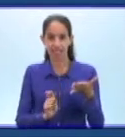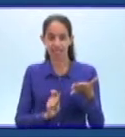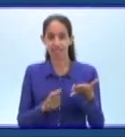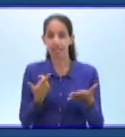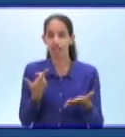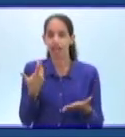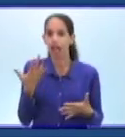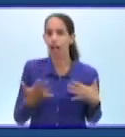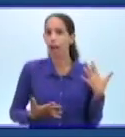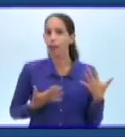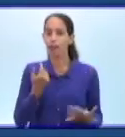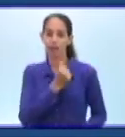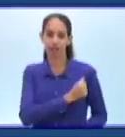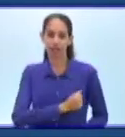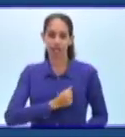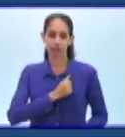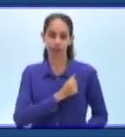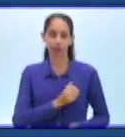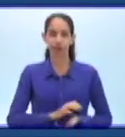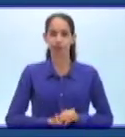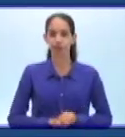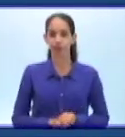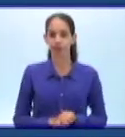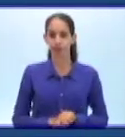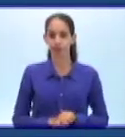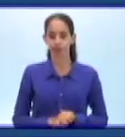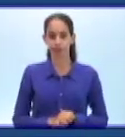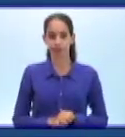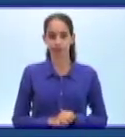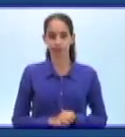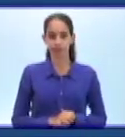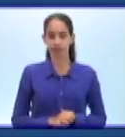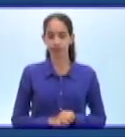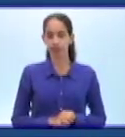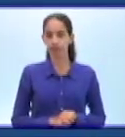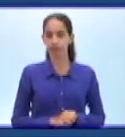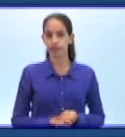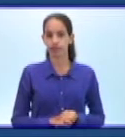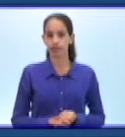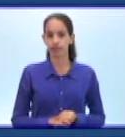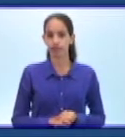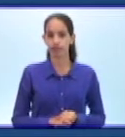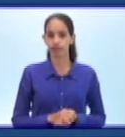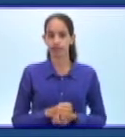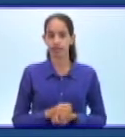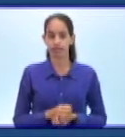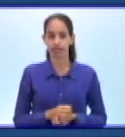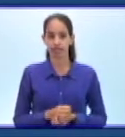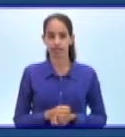desbordaron amor. Y eso es lo más importante. Pasión